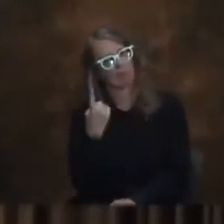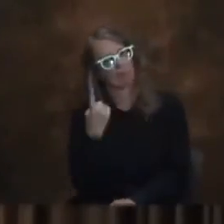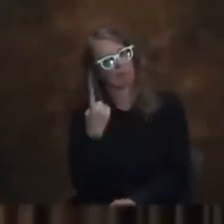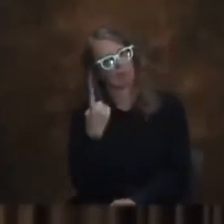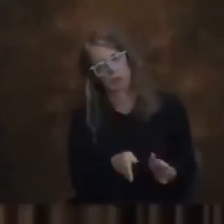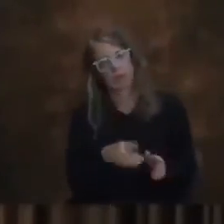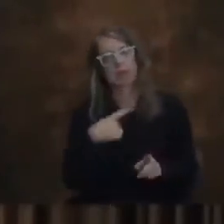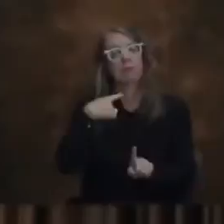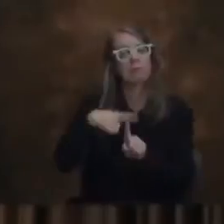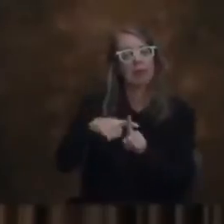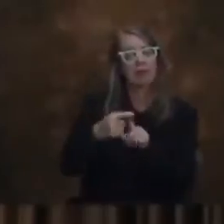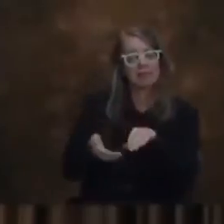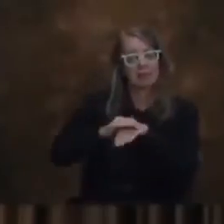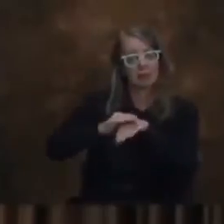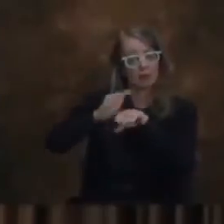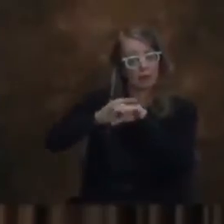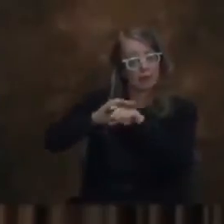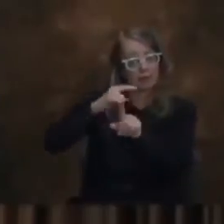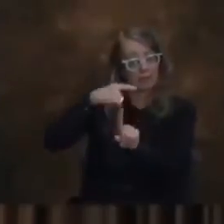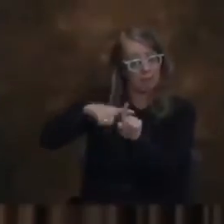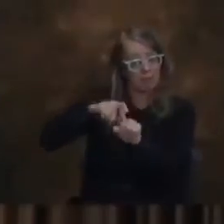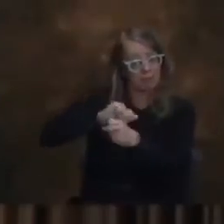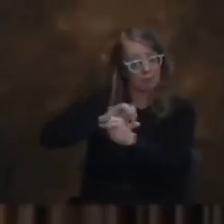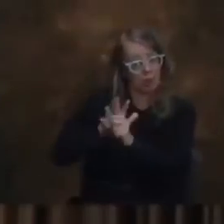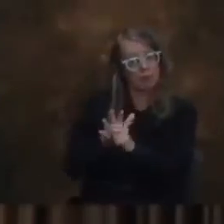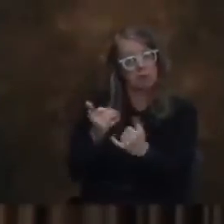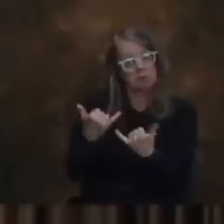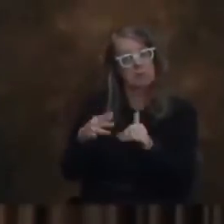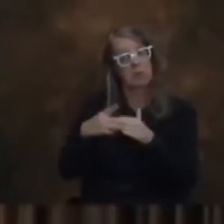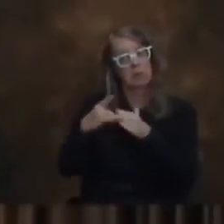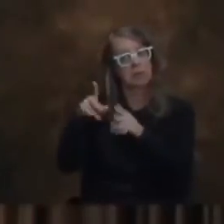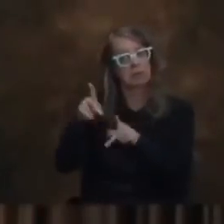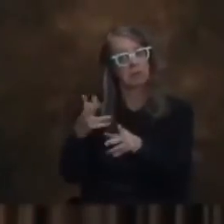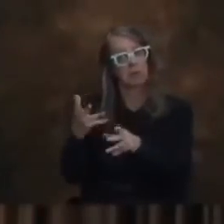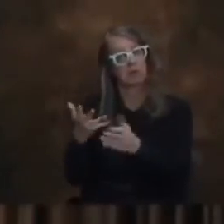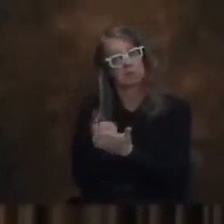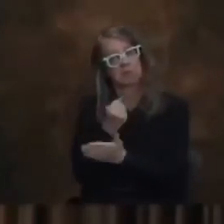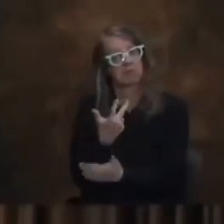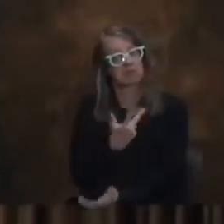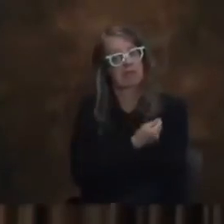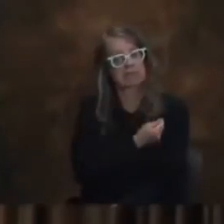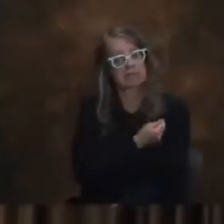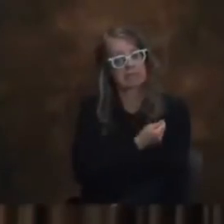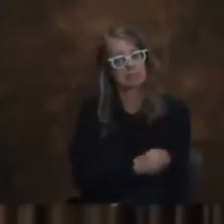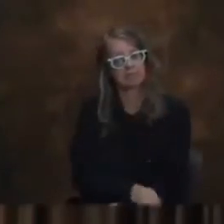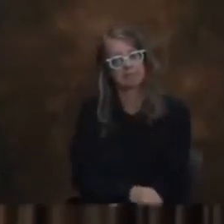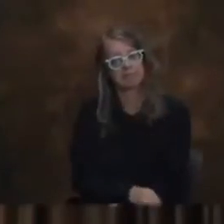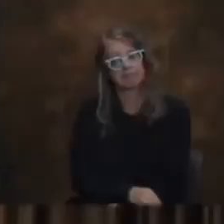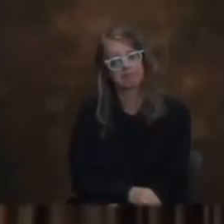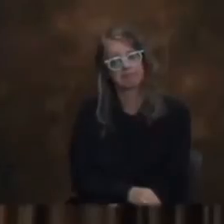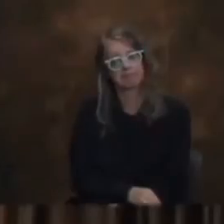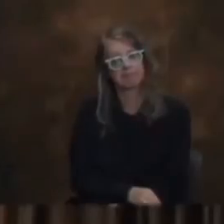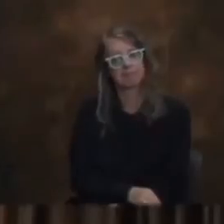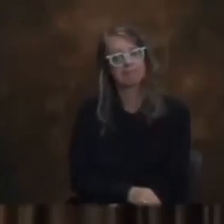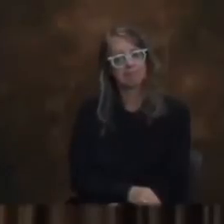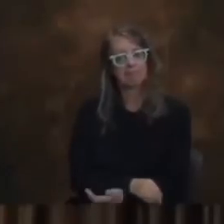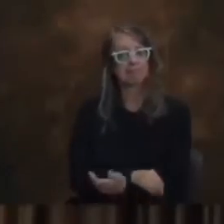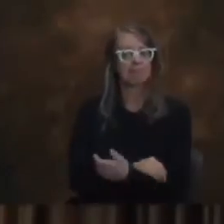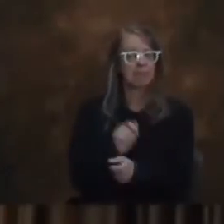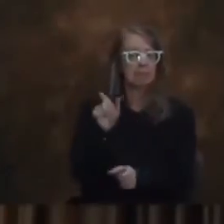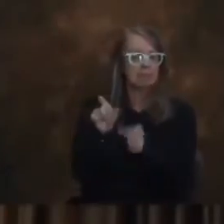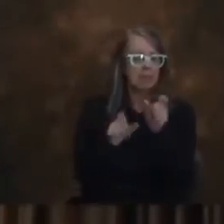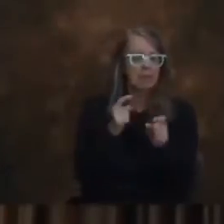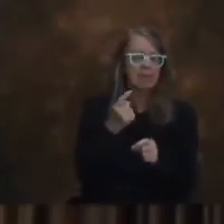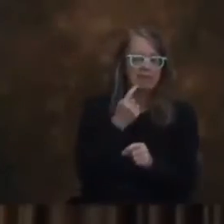ha sido un hecho que han incrementado los números de casos positivos ha